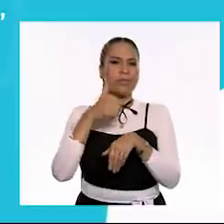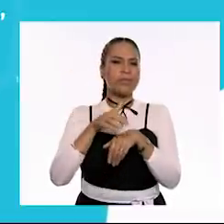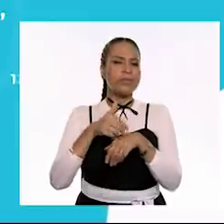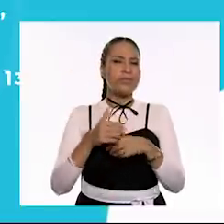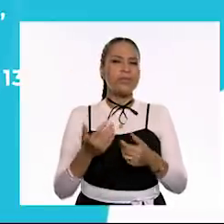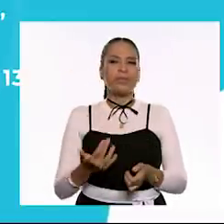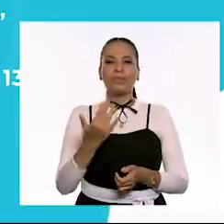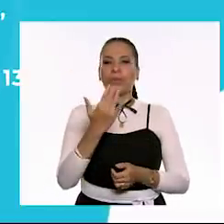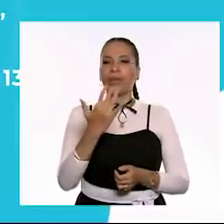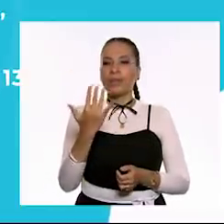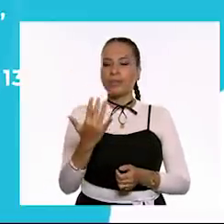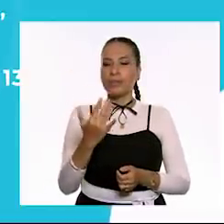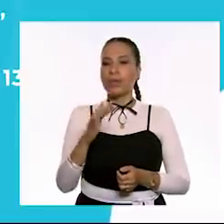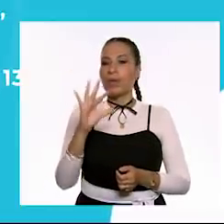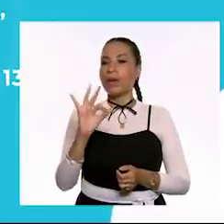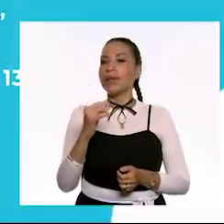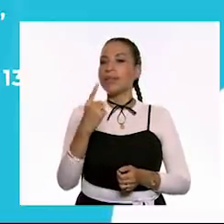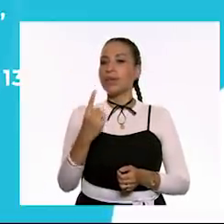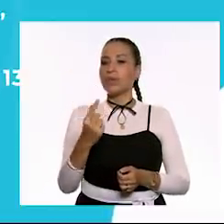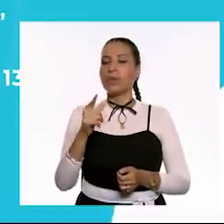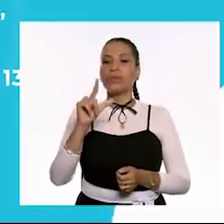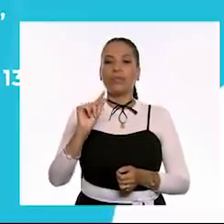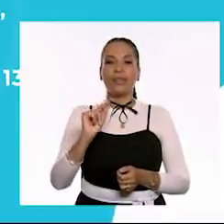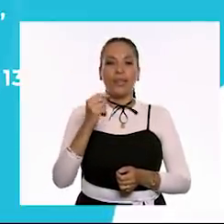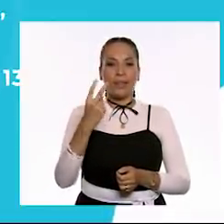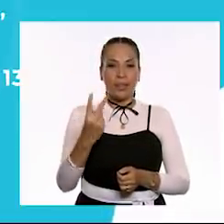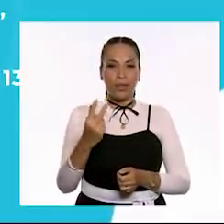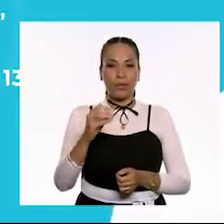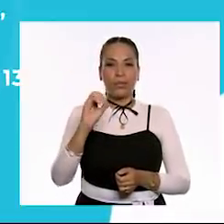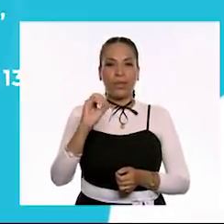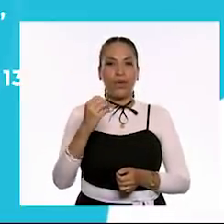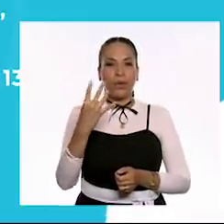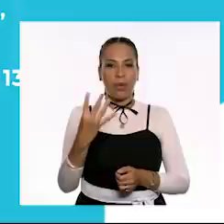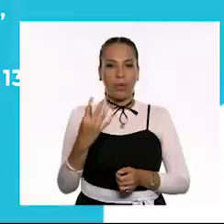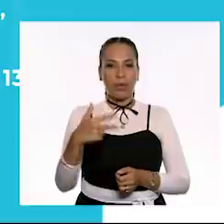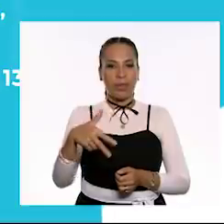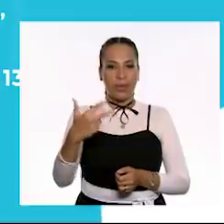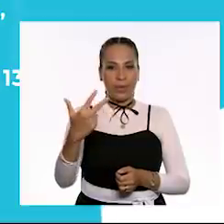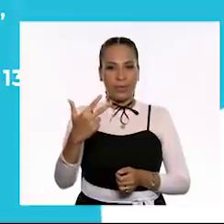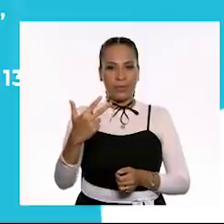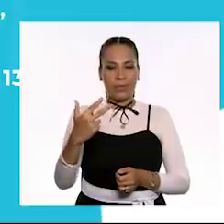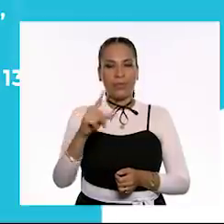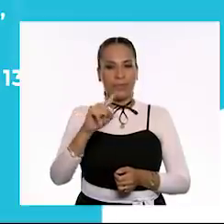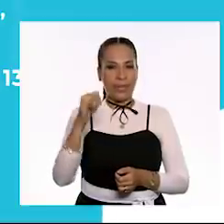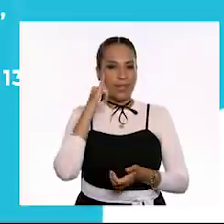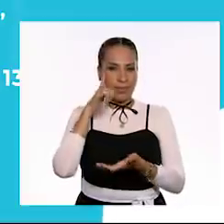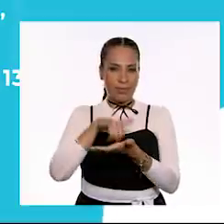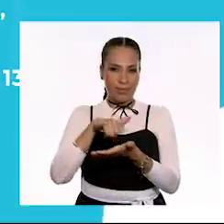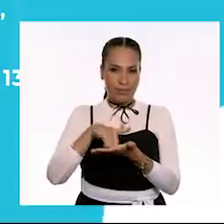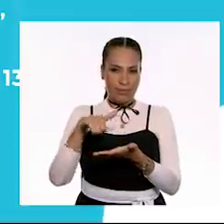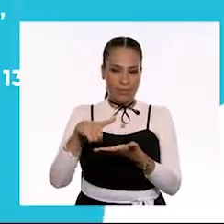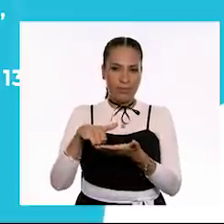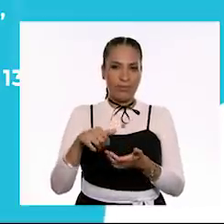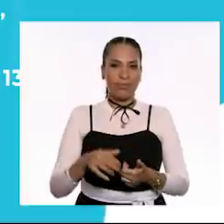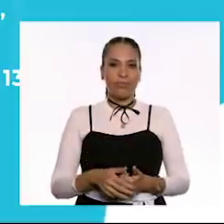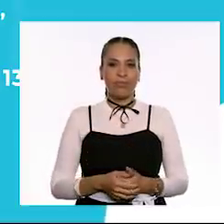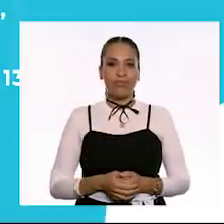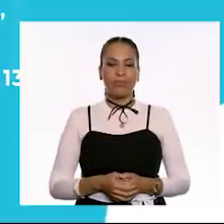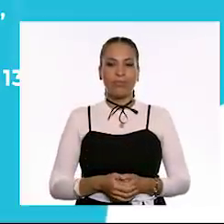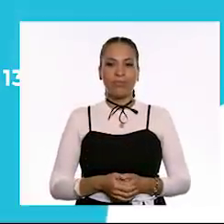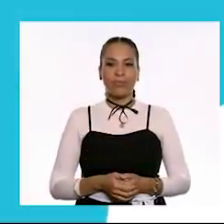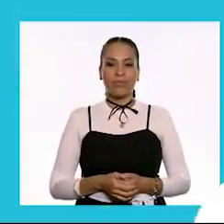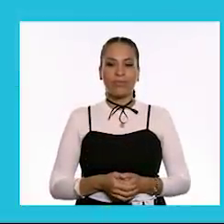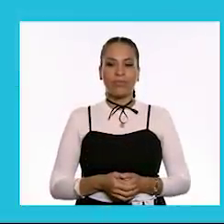teléfono 55 41 72 04 13. 100 líneas.